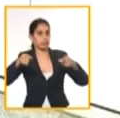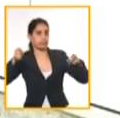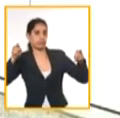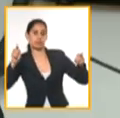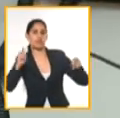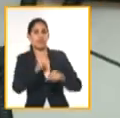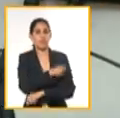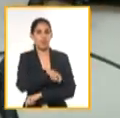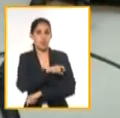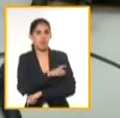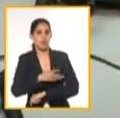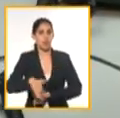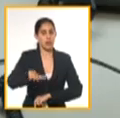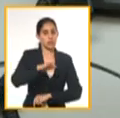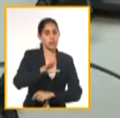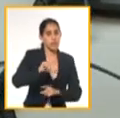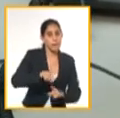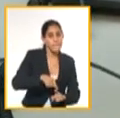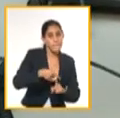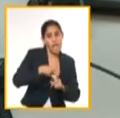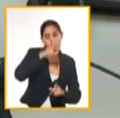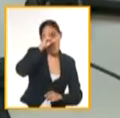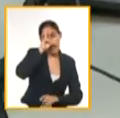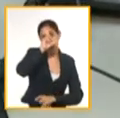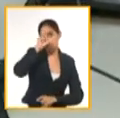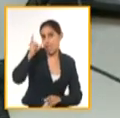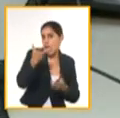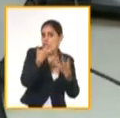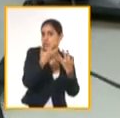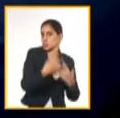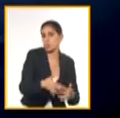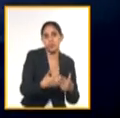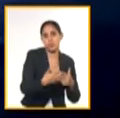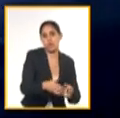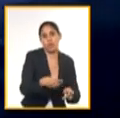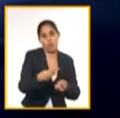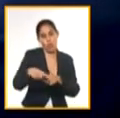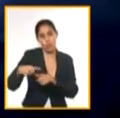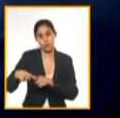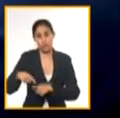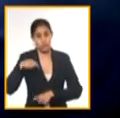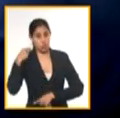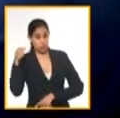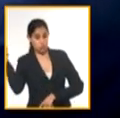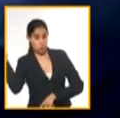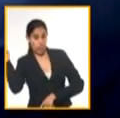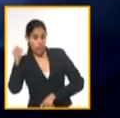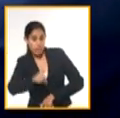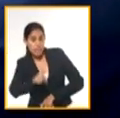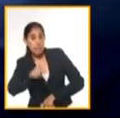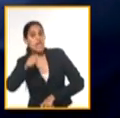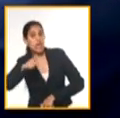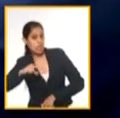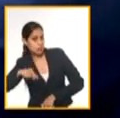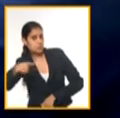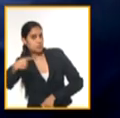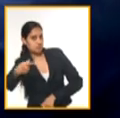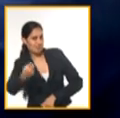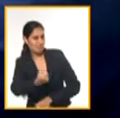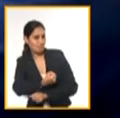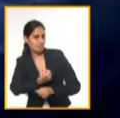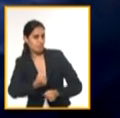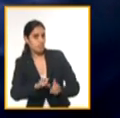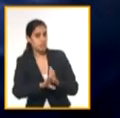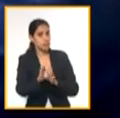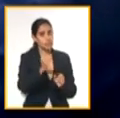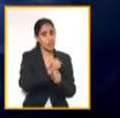población y bueno, a lo que es hospitales, industria. Y aquí estamos, hoy por suerte ya se restableció la